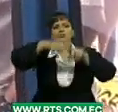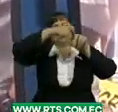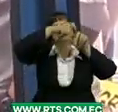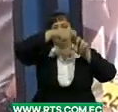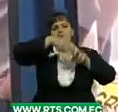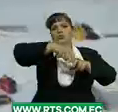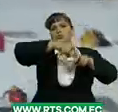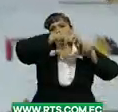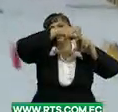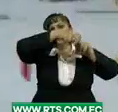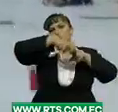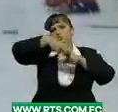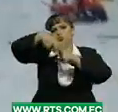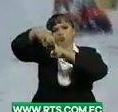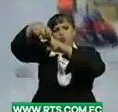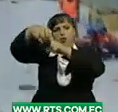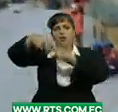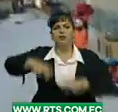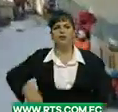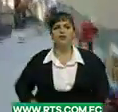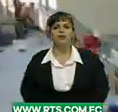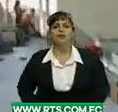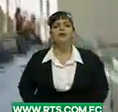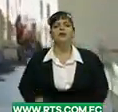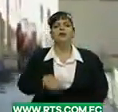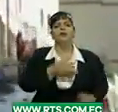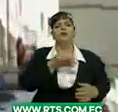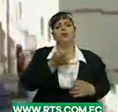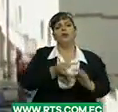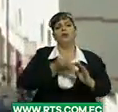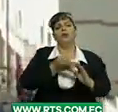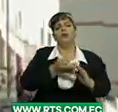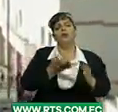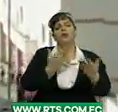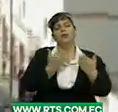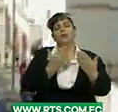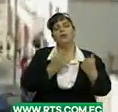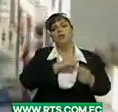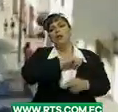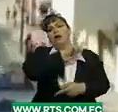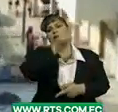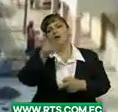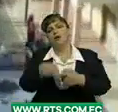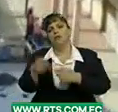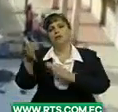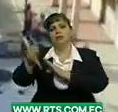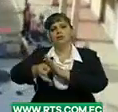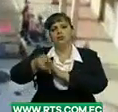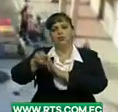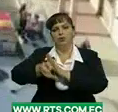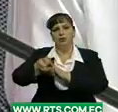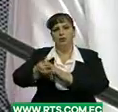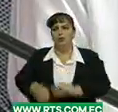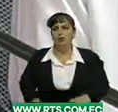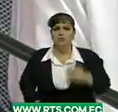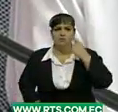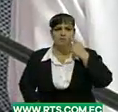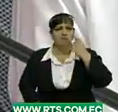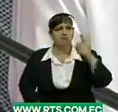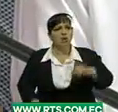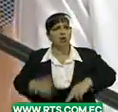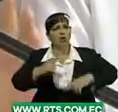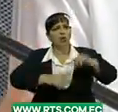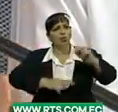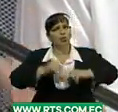que, afirma, marcará la era del Super Guayaquil. Los buses eléctricos, los taxis eléctricos, la bicicleta pública,